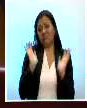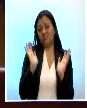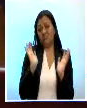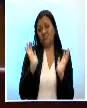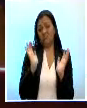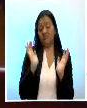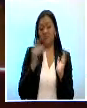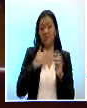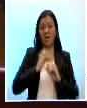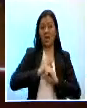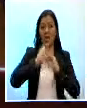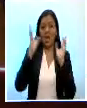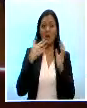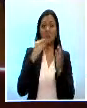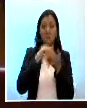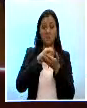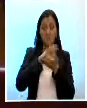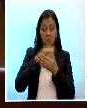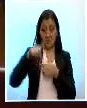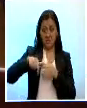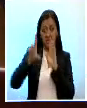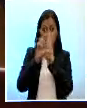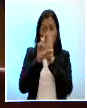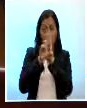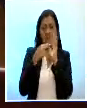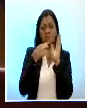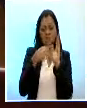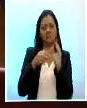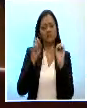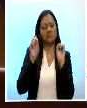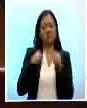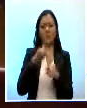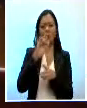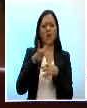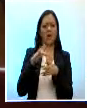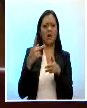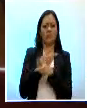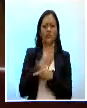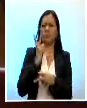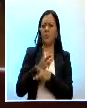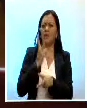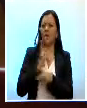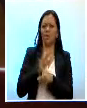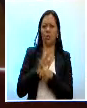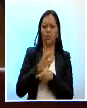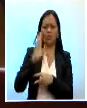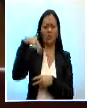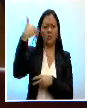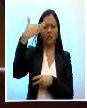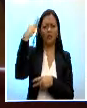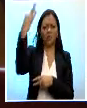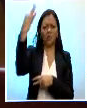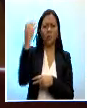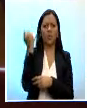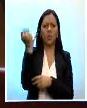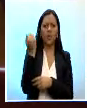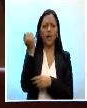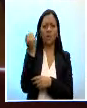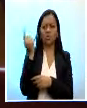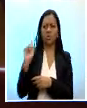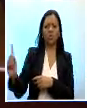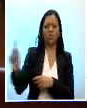sí queda claro de que con esta ley se está poniendo en riesgo la jubilación de